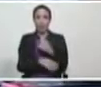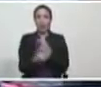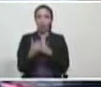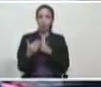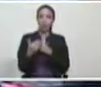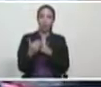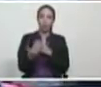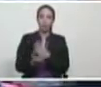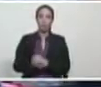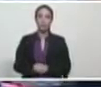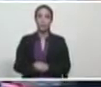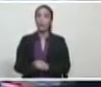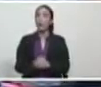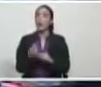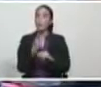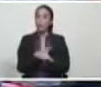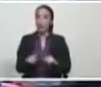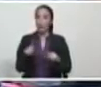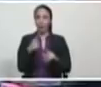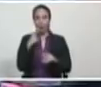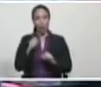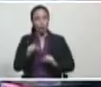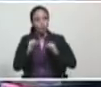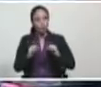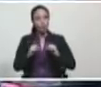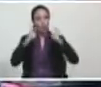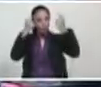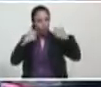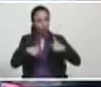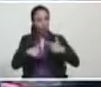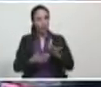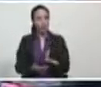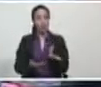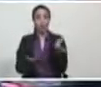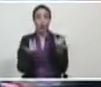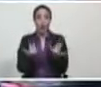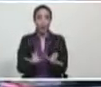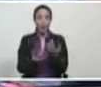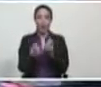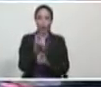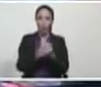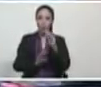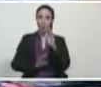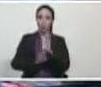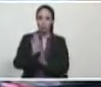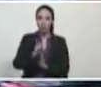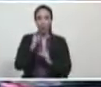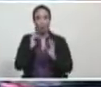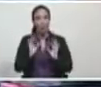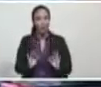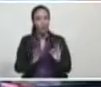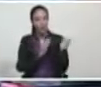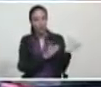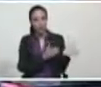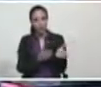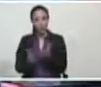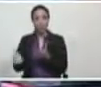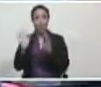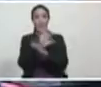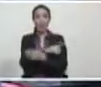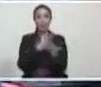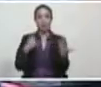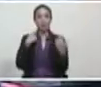pueblo. Pero al frente de todas estas batallas, presidente, de la agenda económica bolivariana, muy bien definida con sus 16